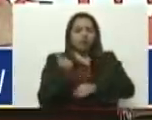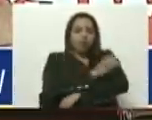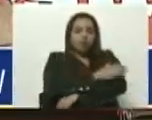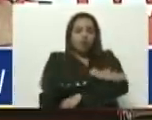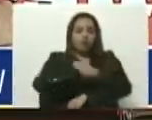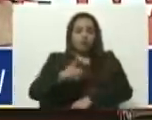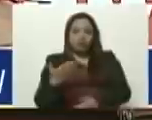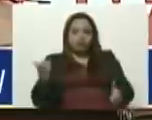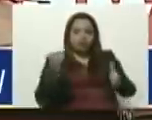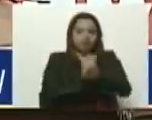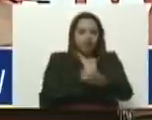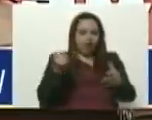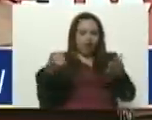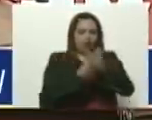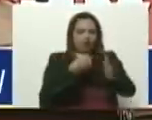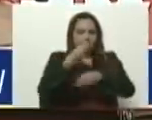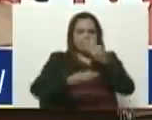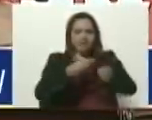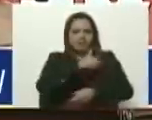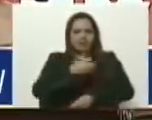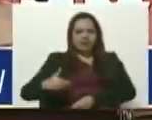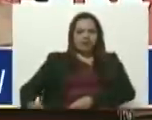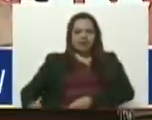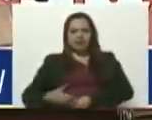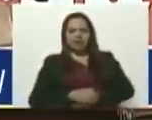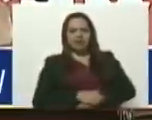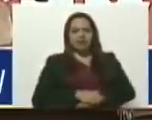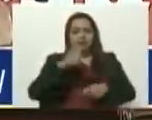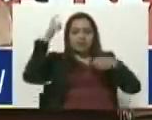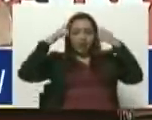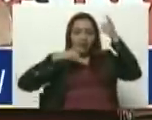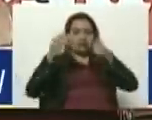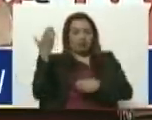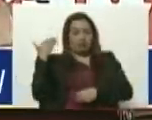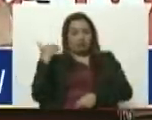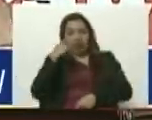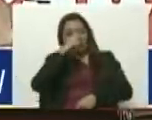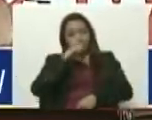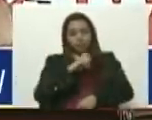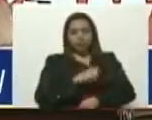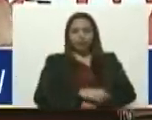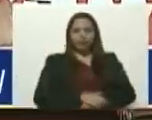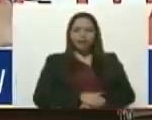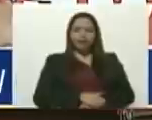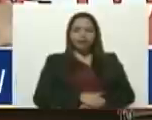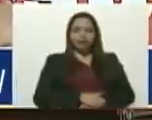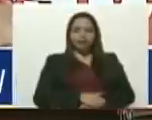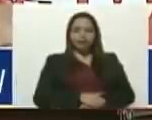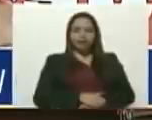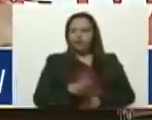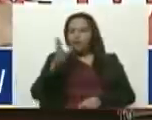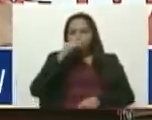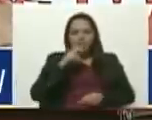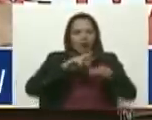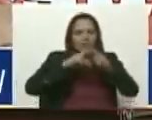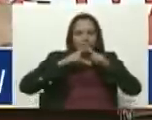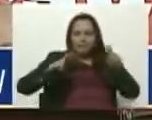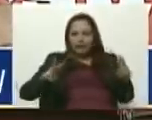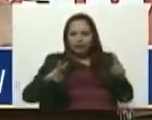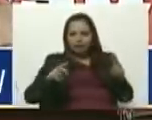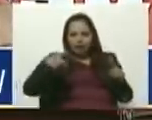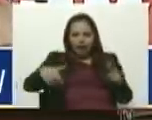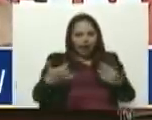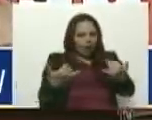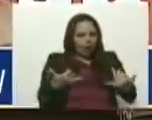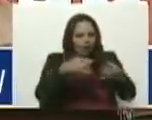estado que intentó contra el compañero presidente hugo chávez no hubiese habido pajín está en esta